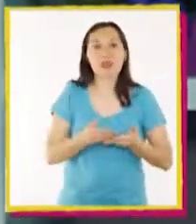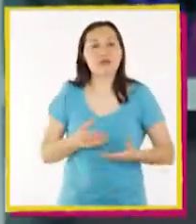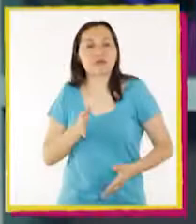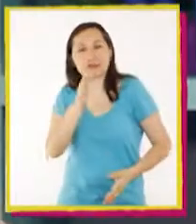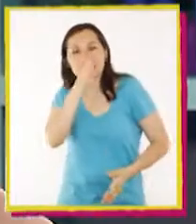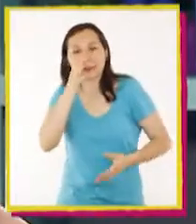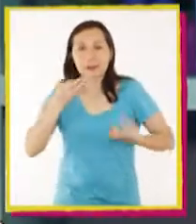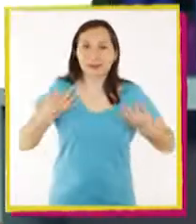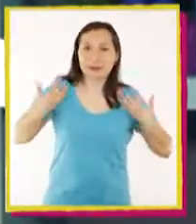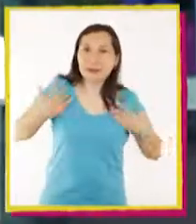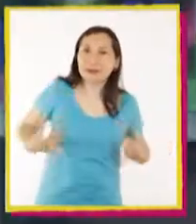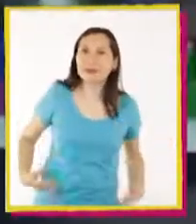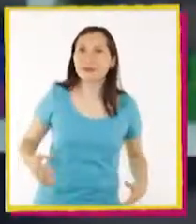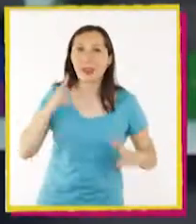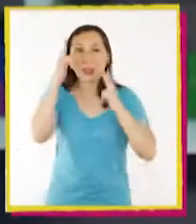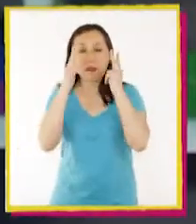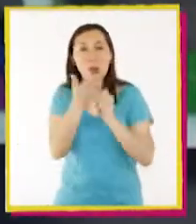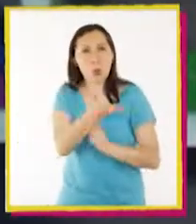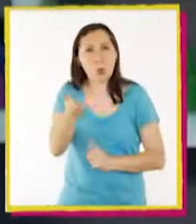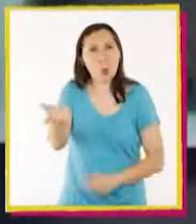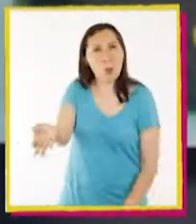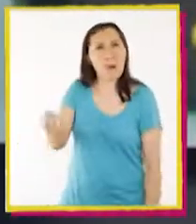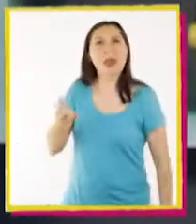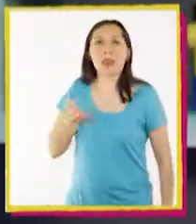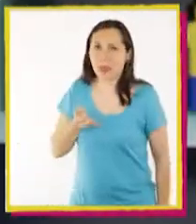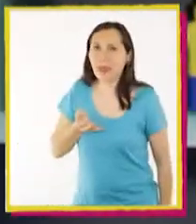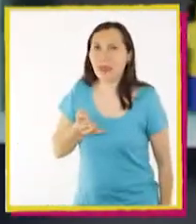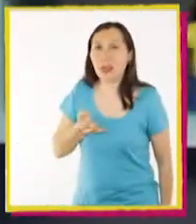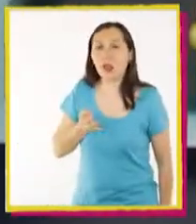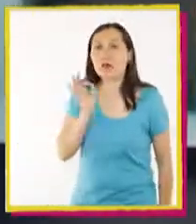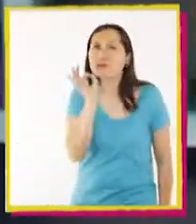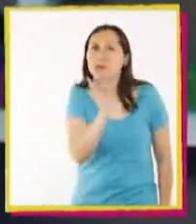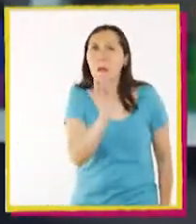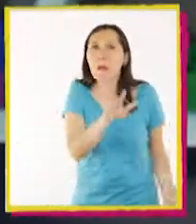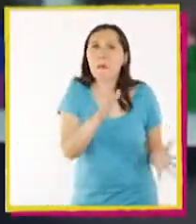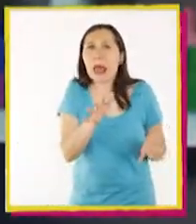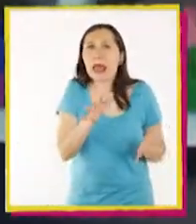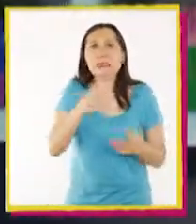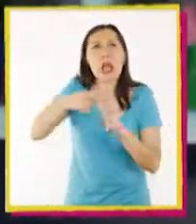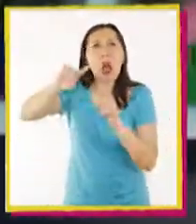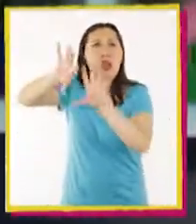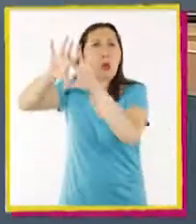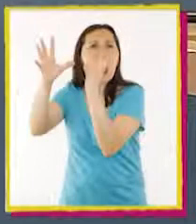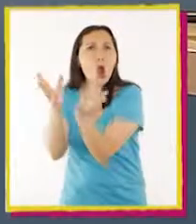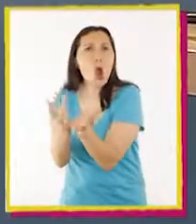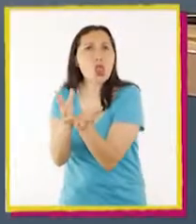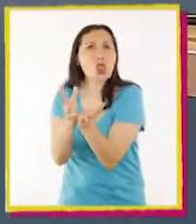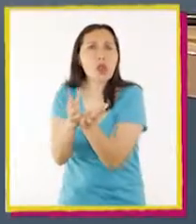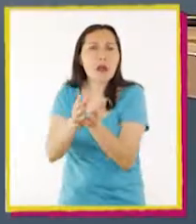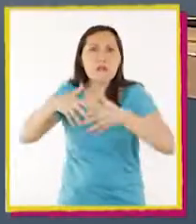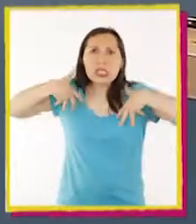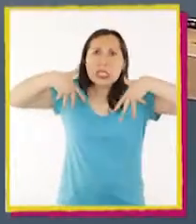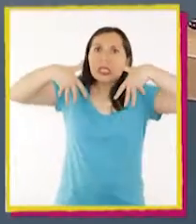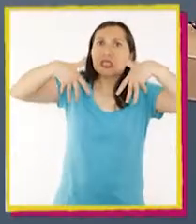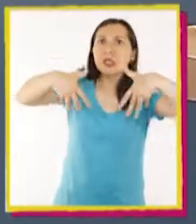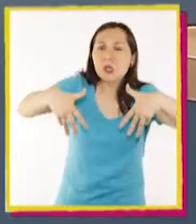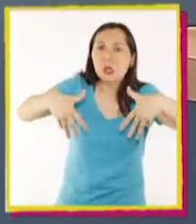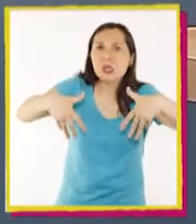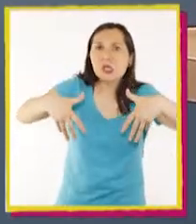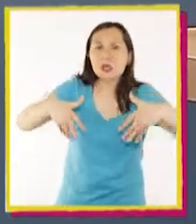invitados y lucir su disfraz. Ustedes me contaron que le han dicho que parece marciano.